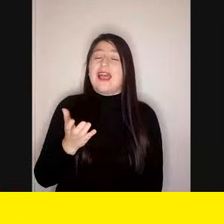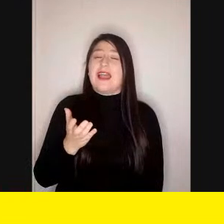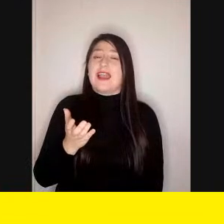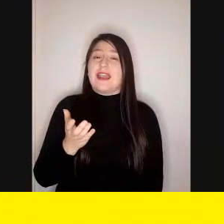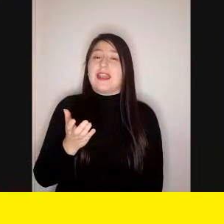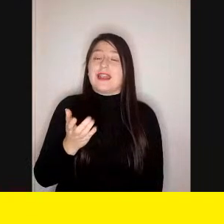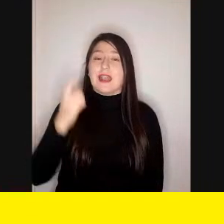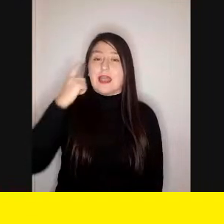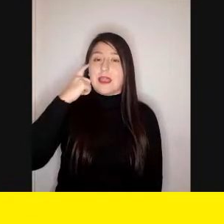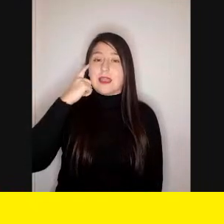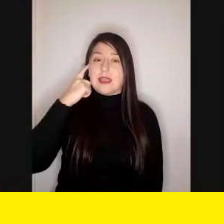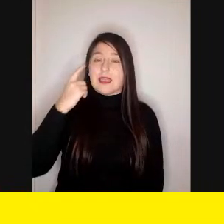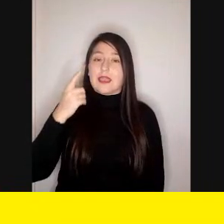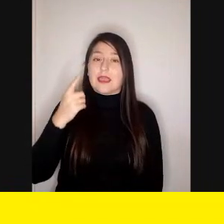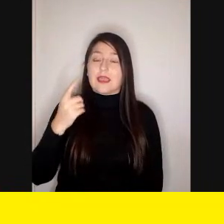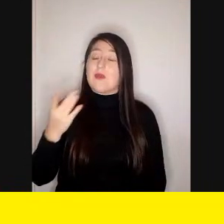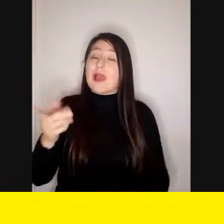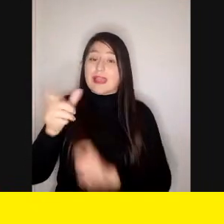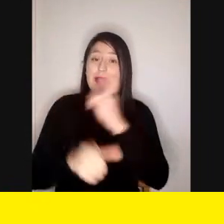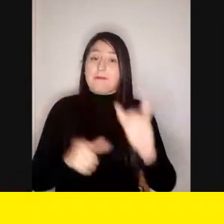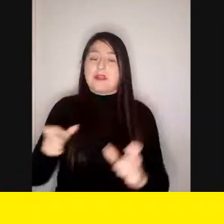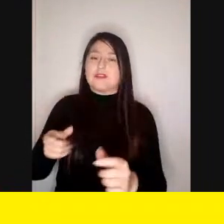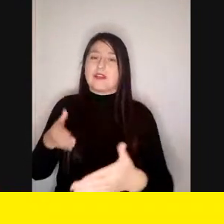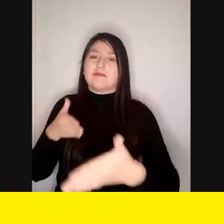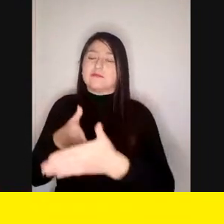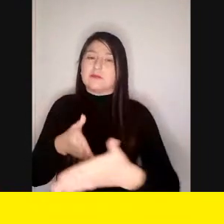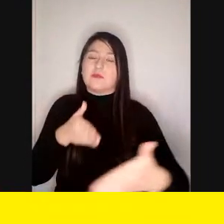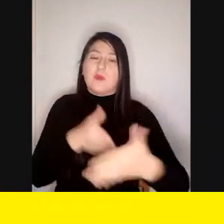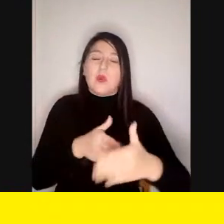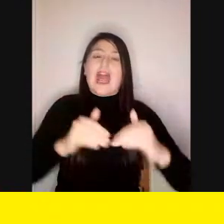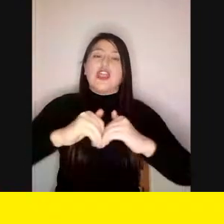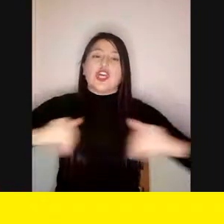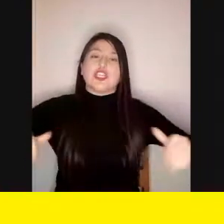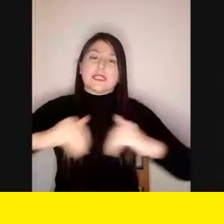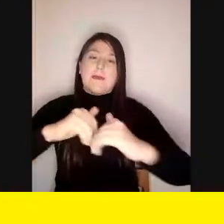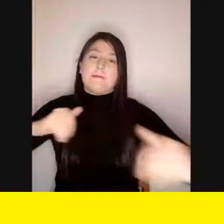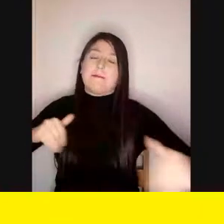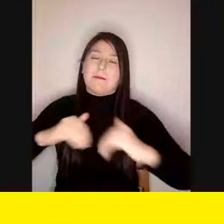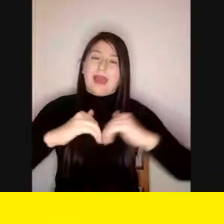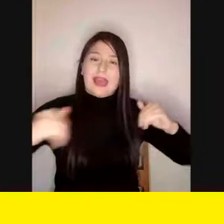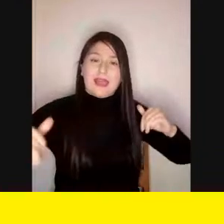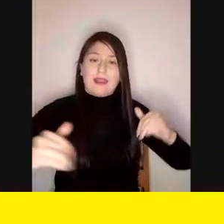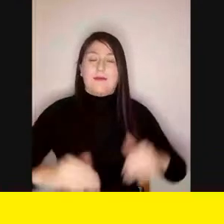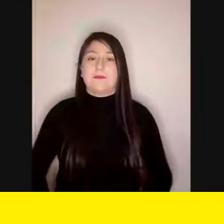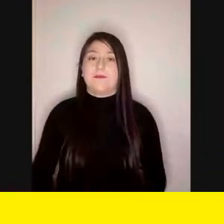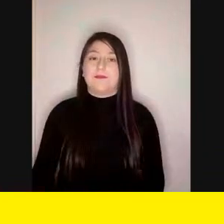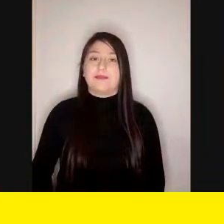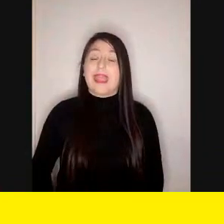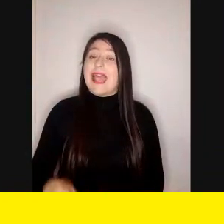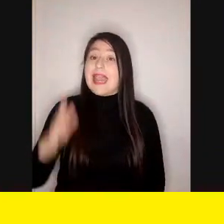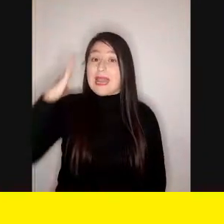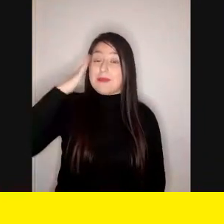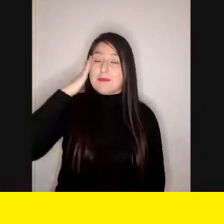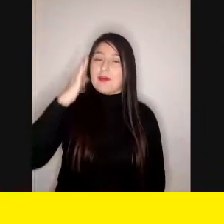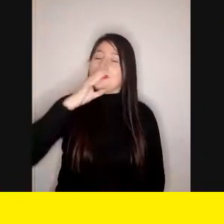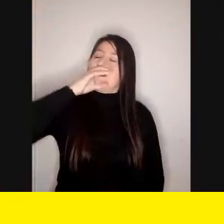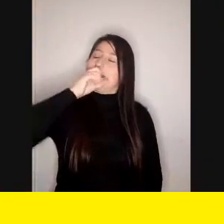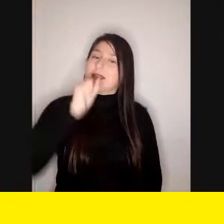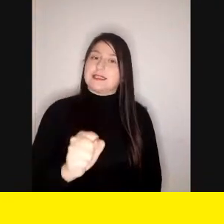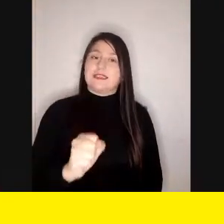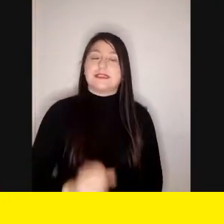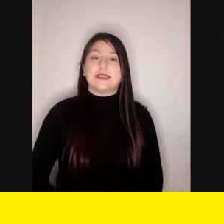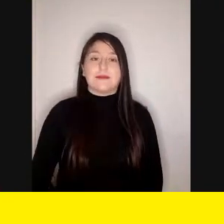nos separan y nos martirizan. Sí. Pablo Iturra, gracias por la memoria que resiste. Ahí